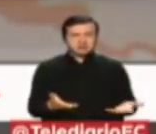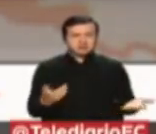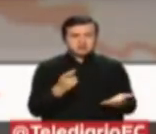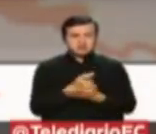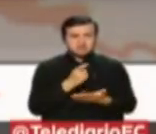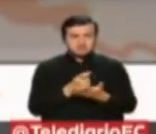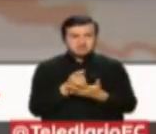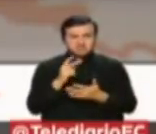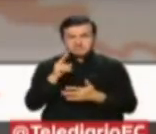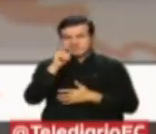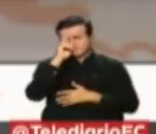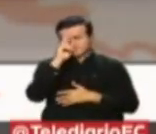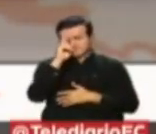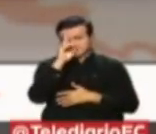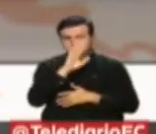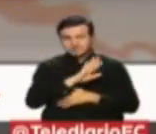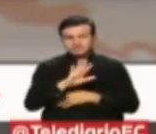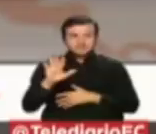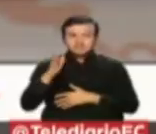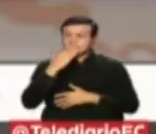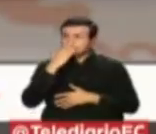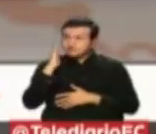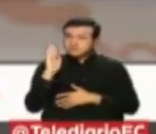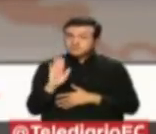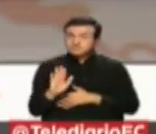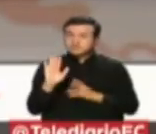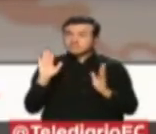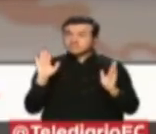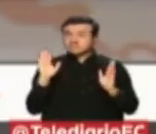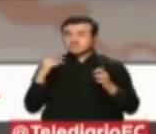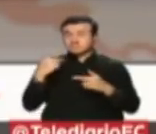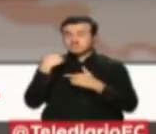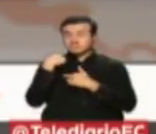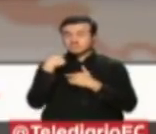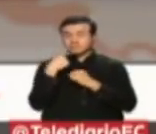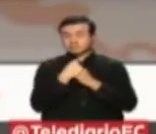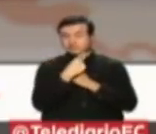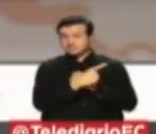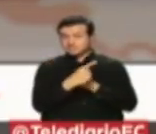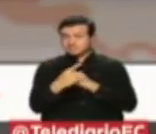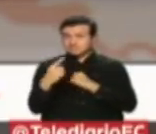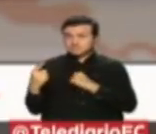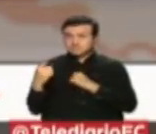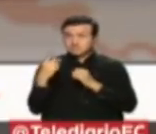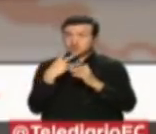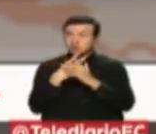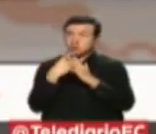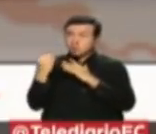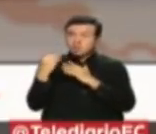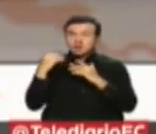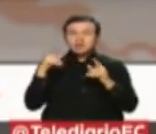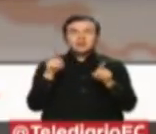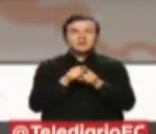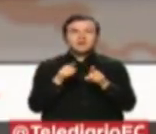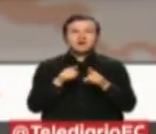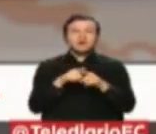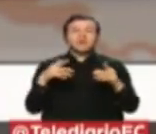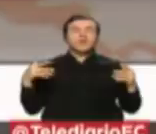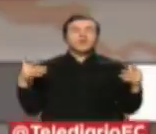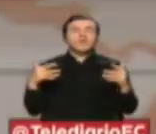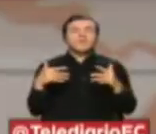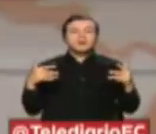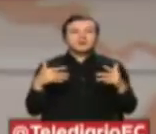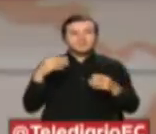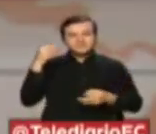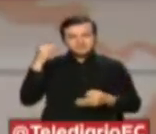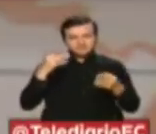una patraña para no afrontar su responsabilidad huir es ser cobarde hay